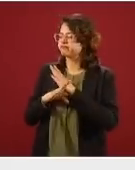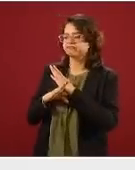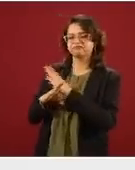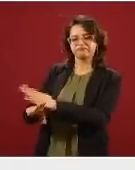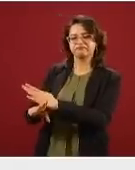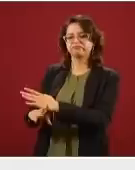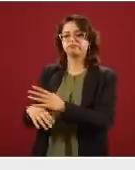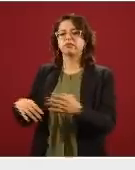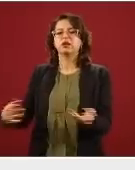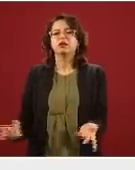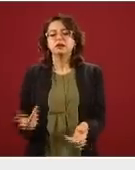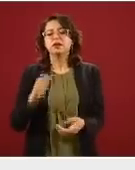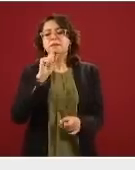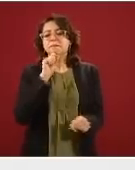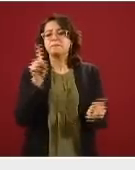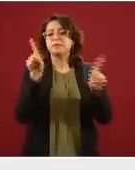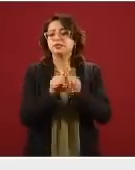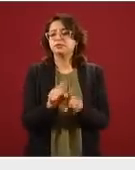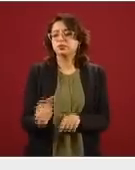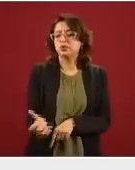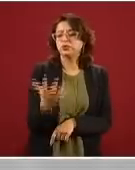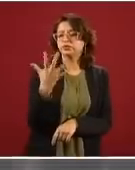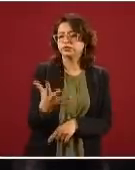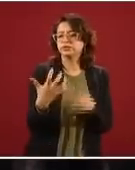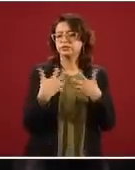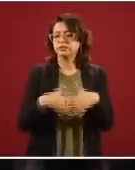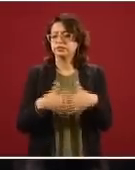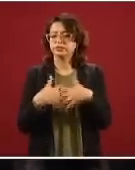y inmovilizamos 5 bombas de